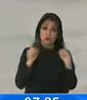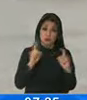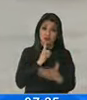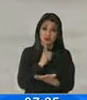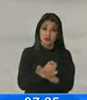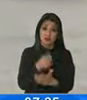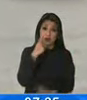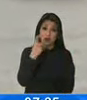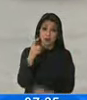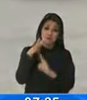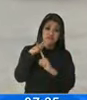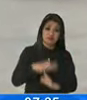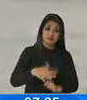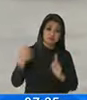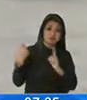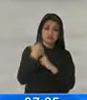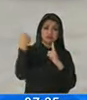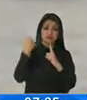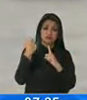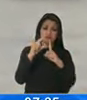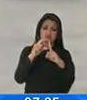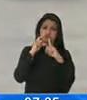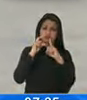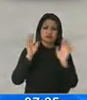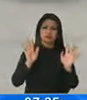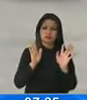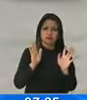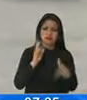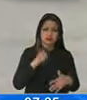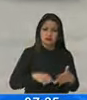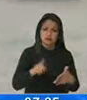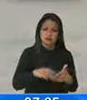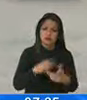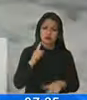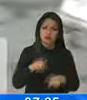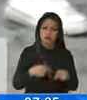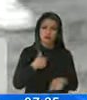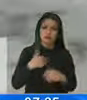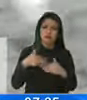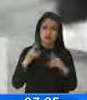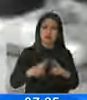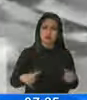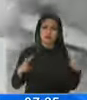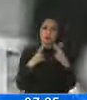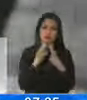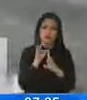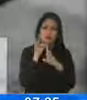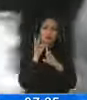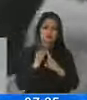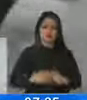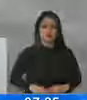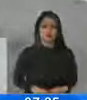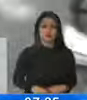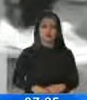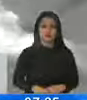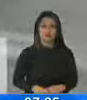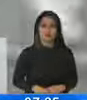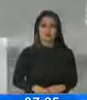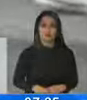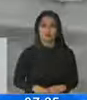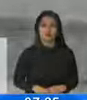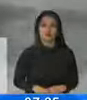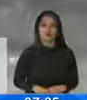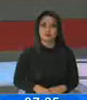que unos hombres les golpeen y que les digan tantas cosas, porque uno vale más. Con un trabajo periodístico de Sara Ortiz, informó